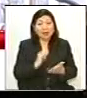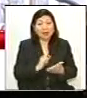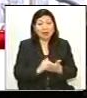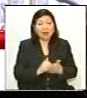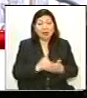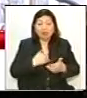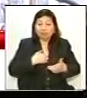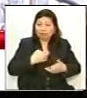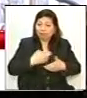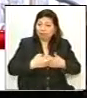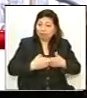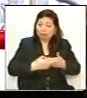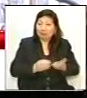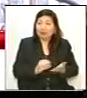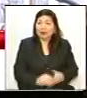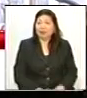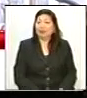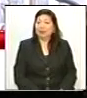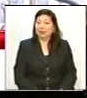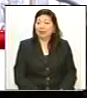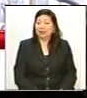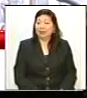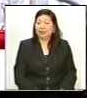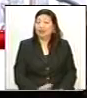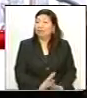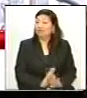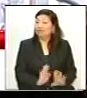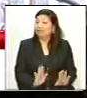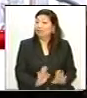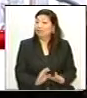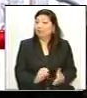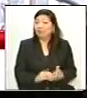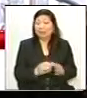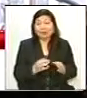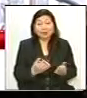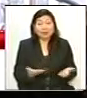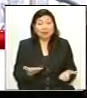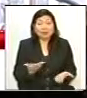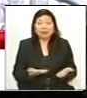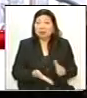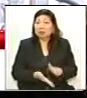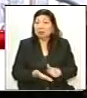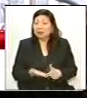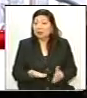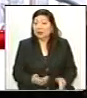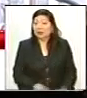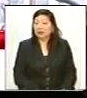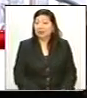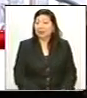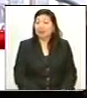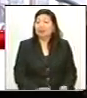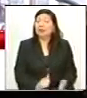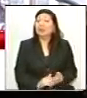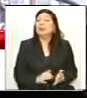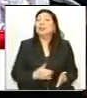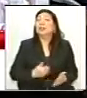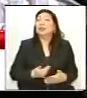en un proceso transicional. Entonces tampoco no hay que firmar ya, porque no ve que se están yendo. Entonces, ¿qué es lo que